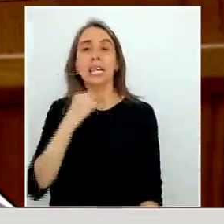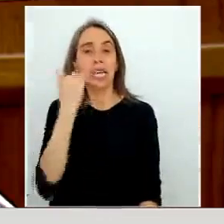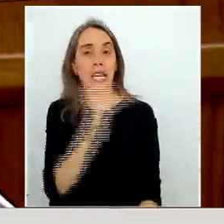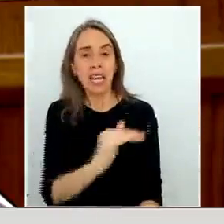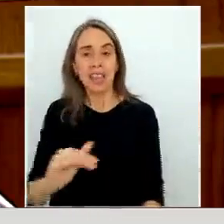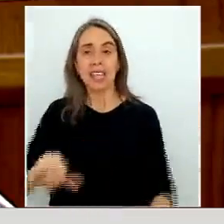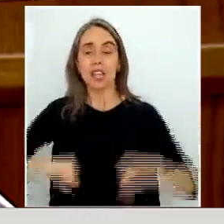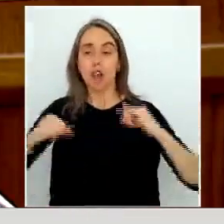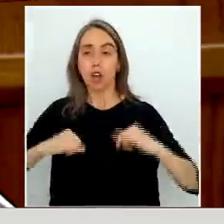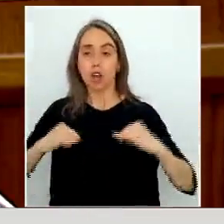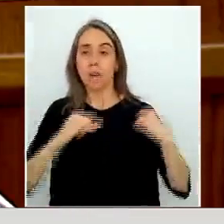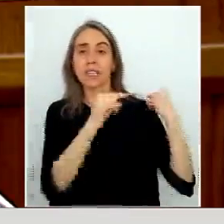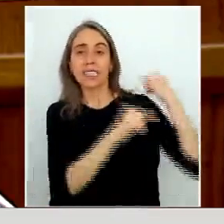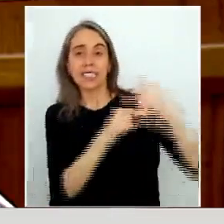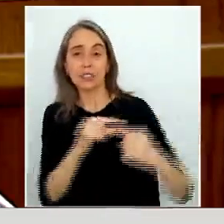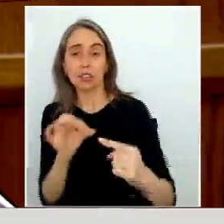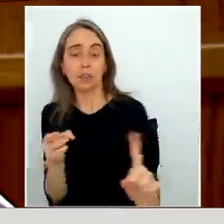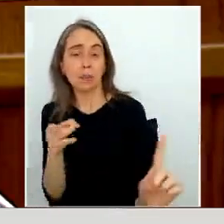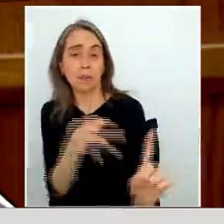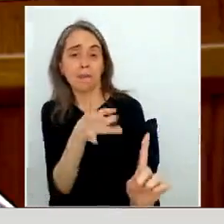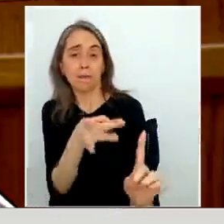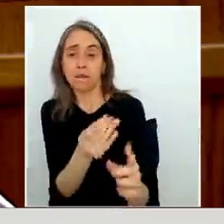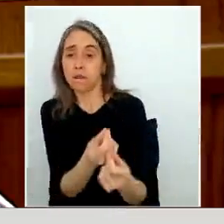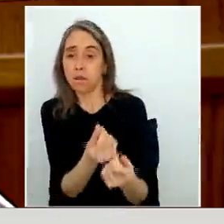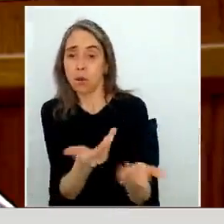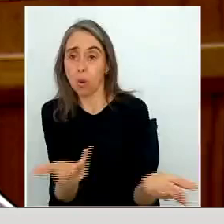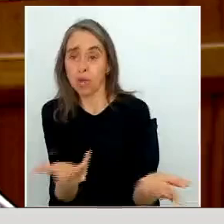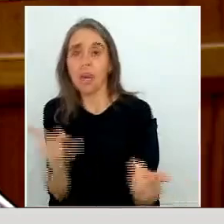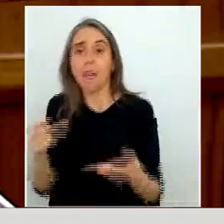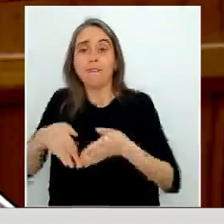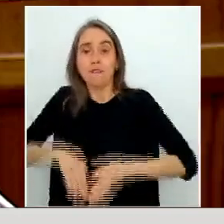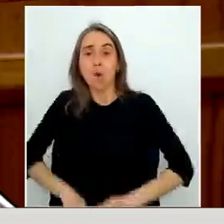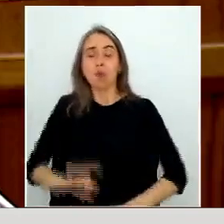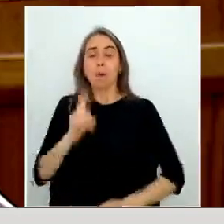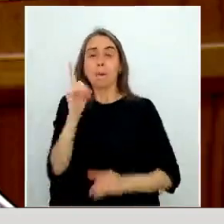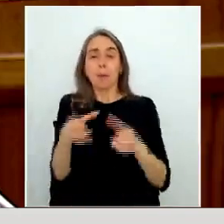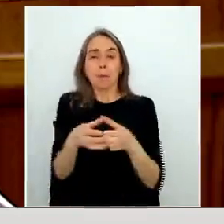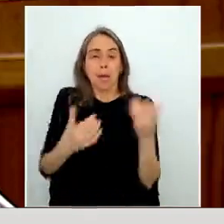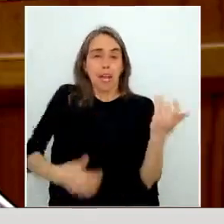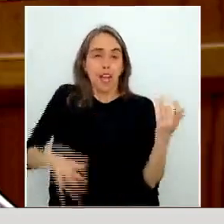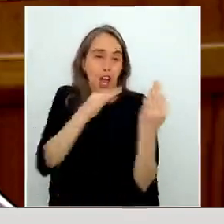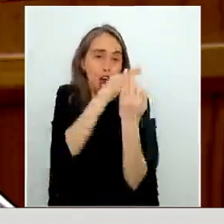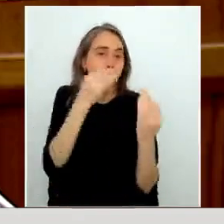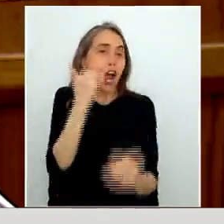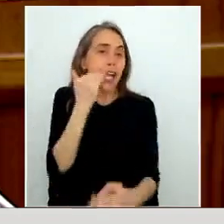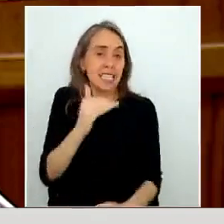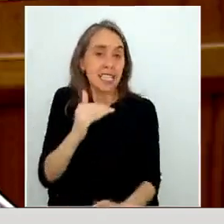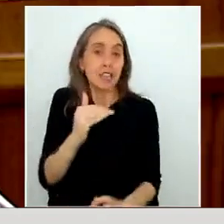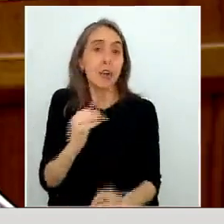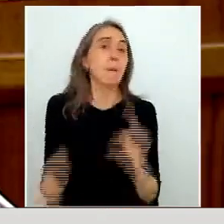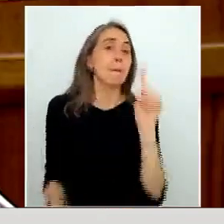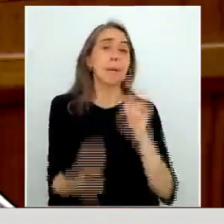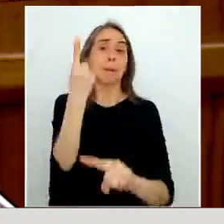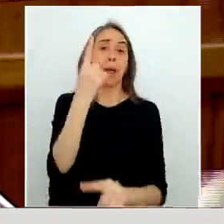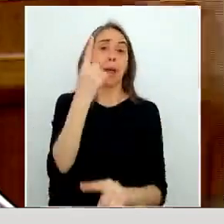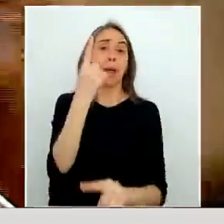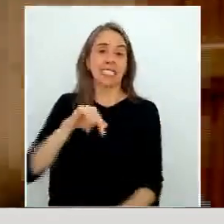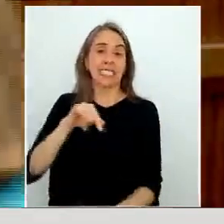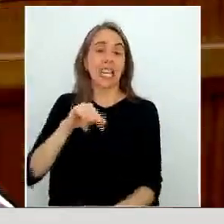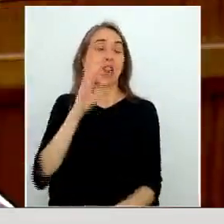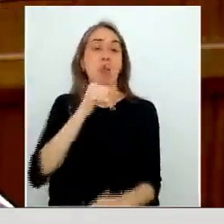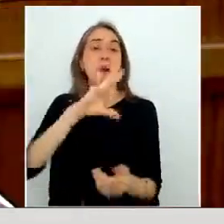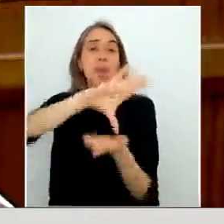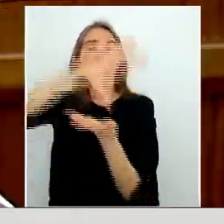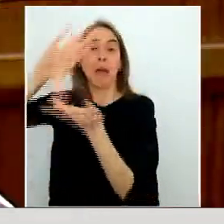históricamente vulnerados fundando la primera Orquesta infantil de América Latina es necesario